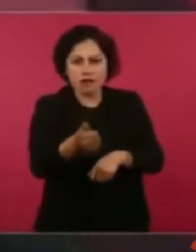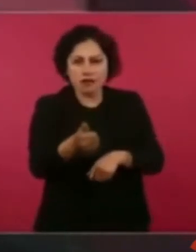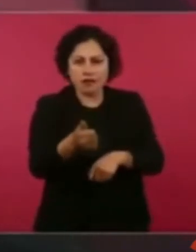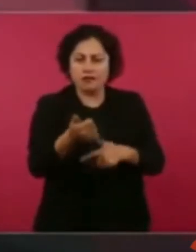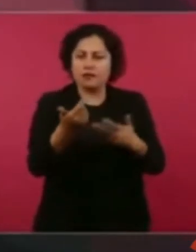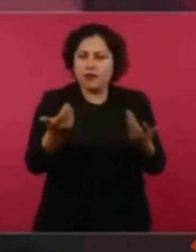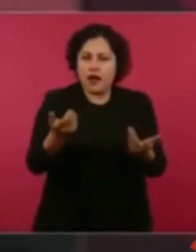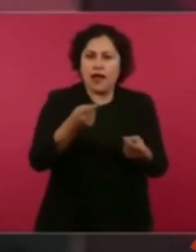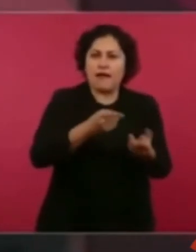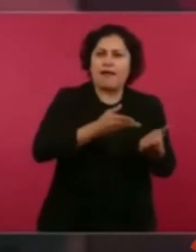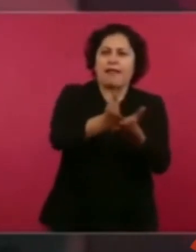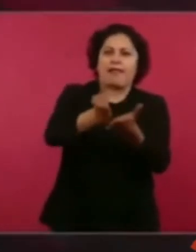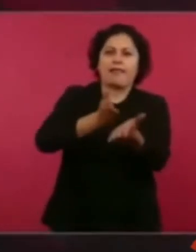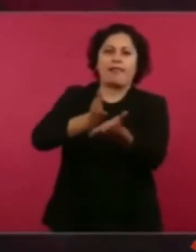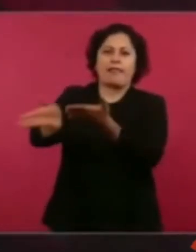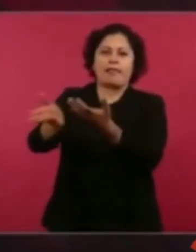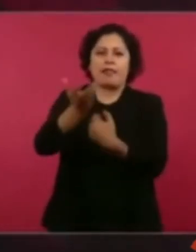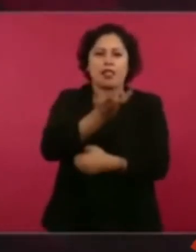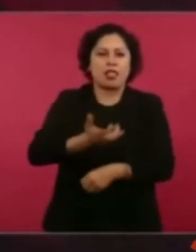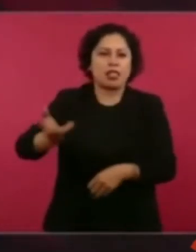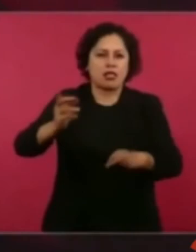historia.